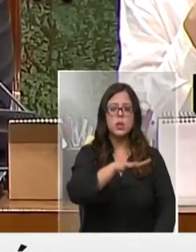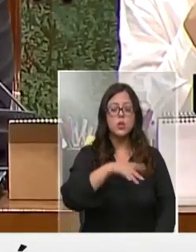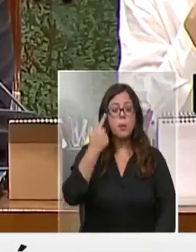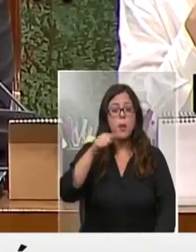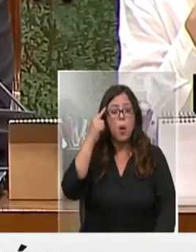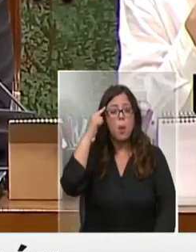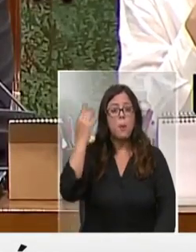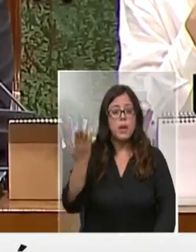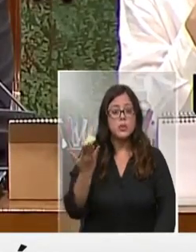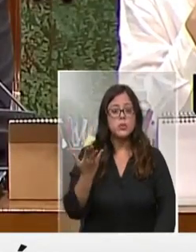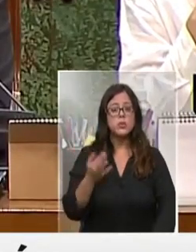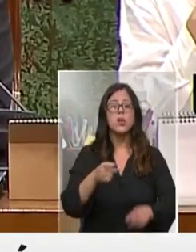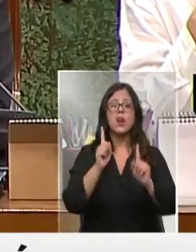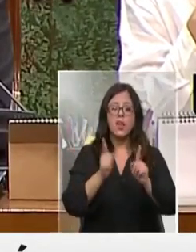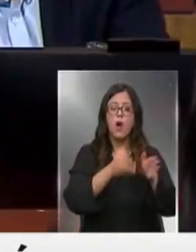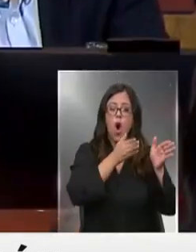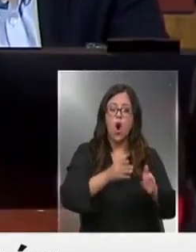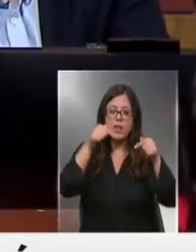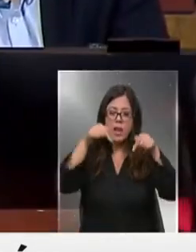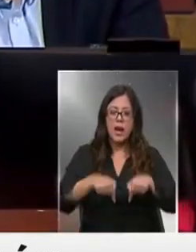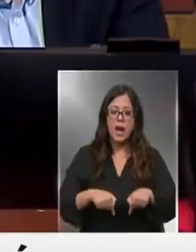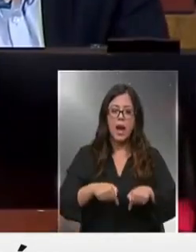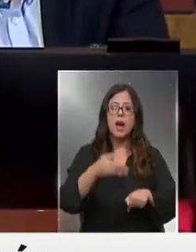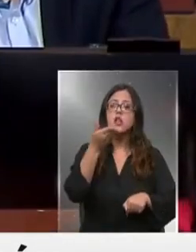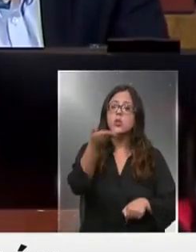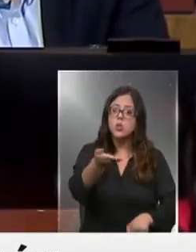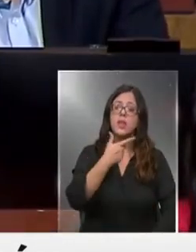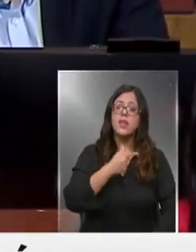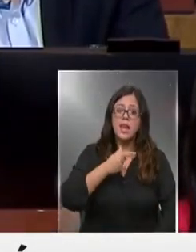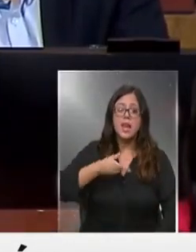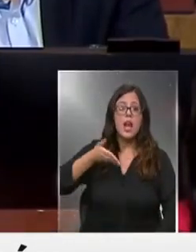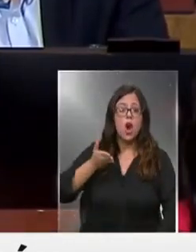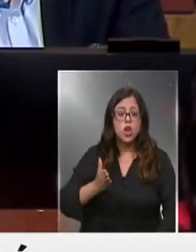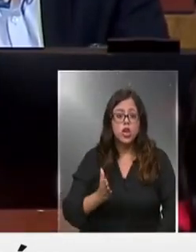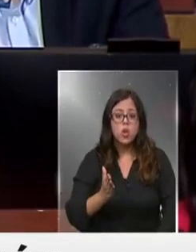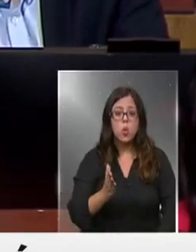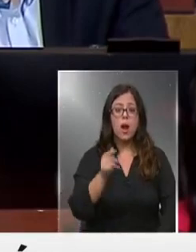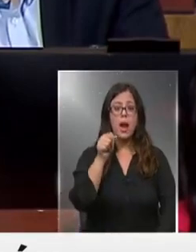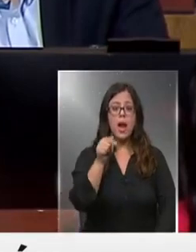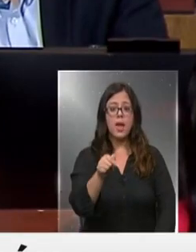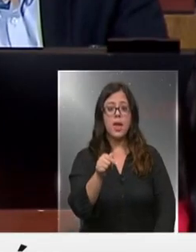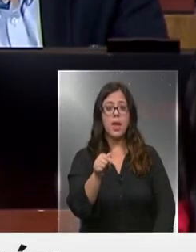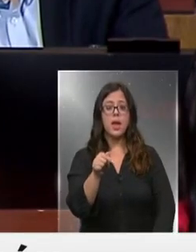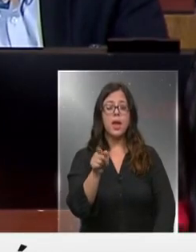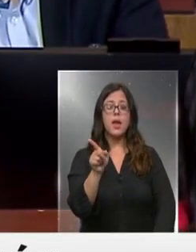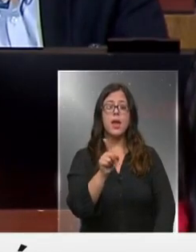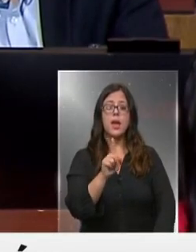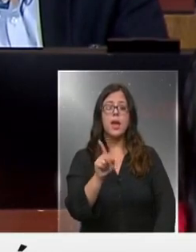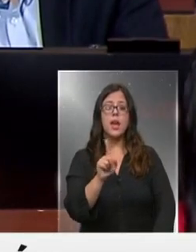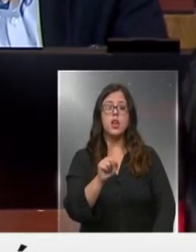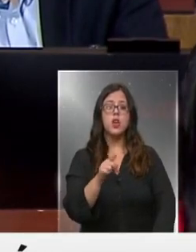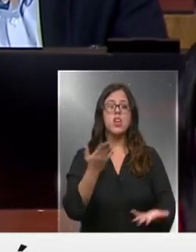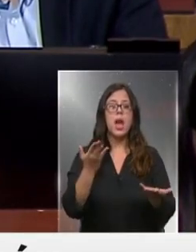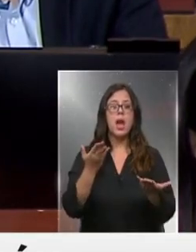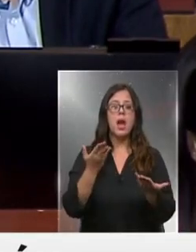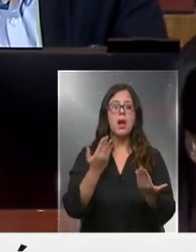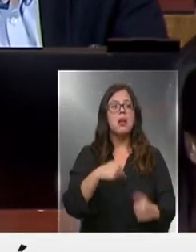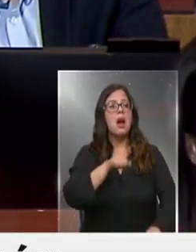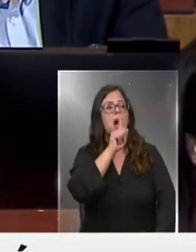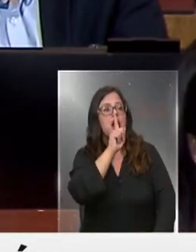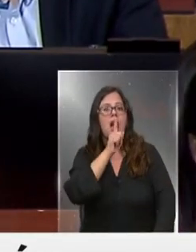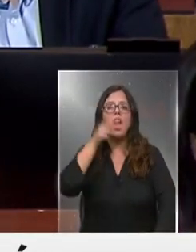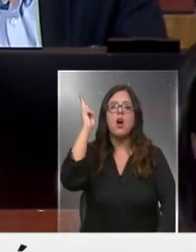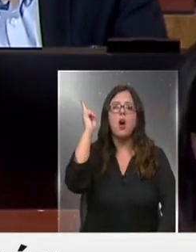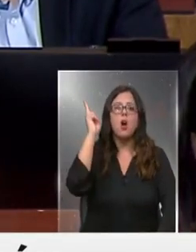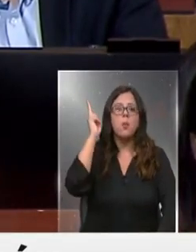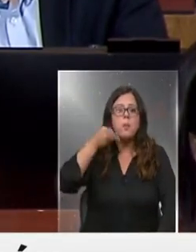creo que alguien tiene que poner orden en esta sala. Si usted quiere permanecer en la testera y no que sea eventualmente censurado, yo les pido